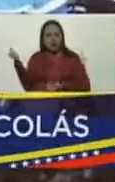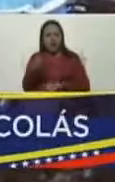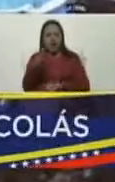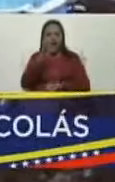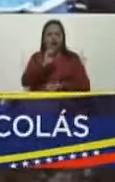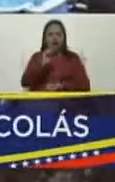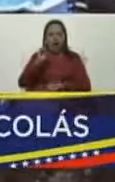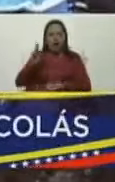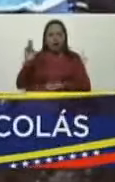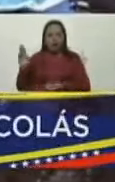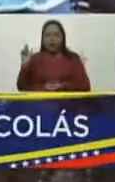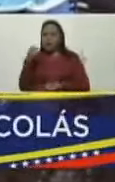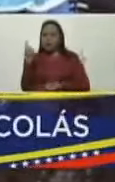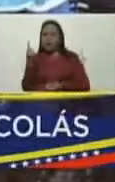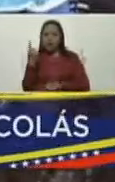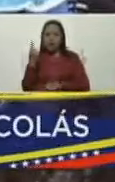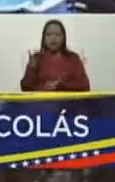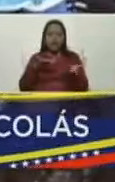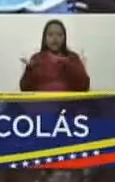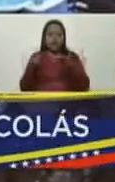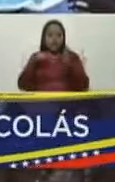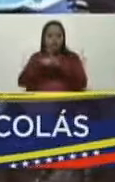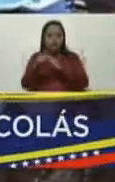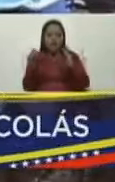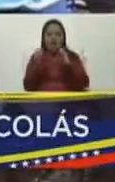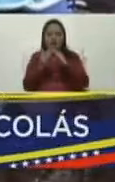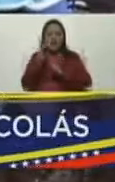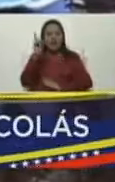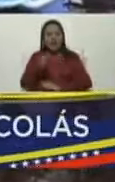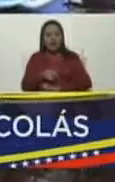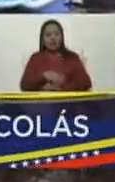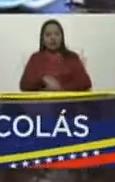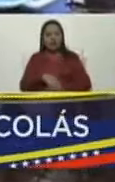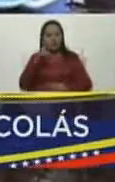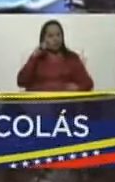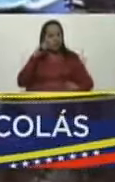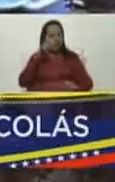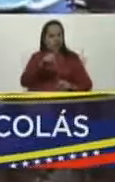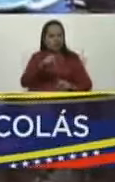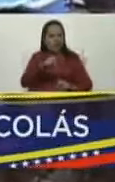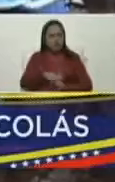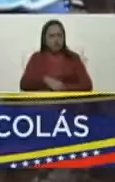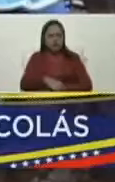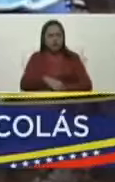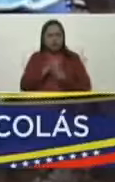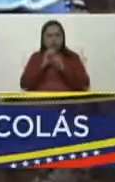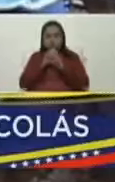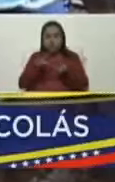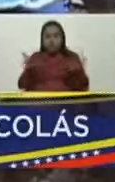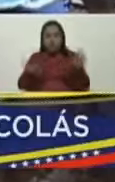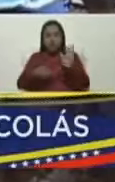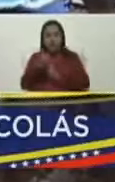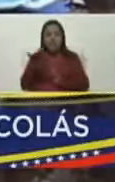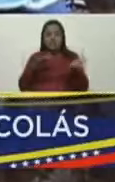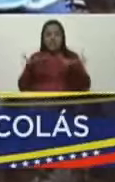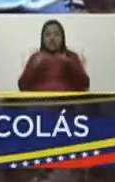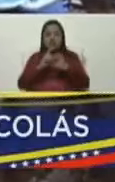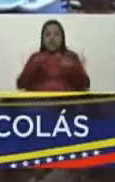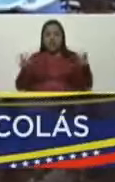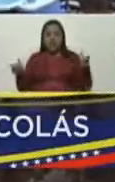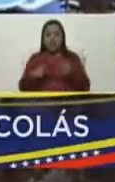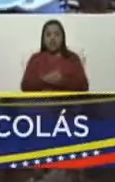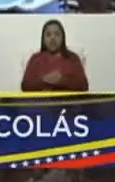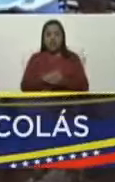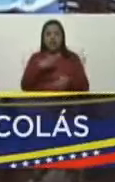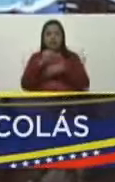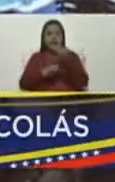más una aplicación de servicios a domicilio, sino ahorita la visión es un poco más amplia. Queremos ser una aplicación de servicios generales para ser